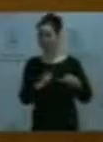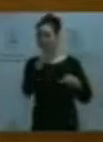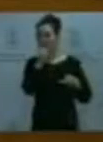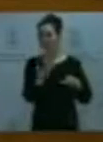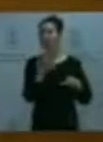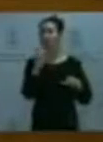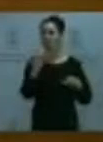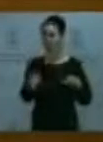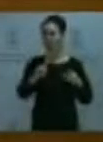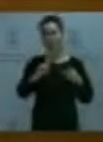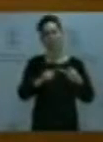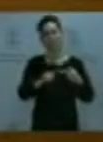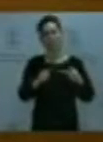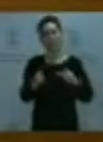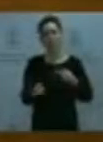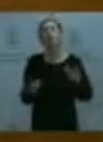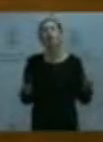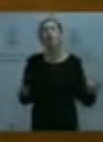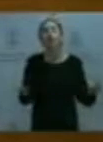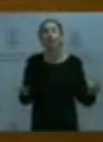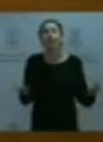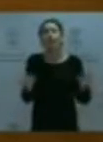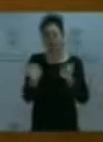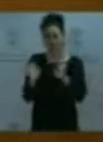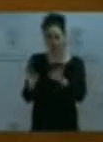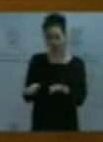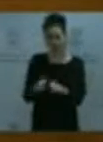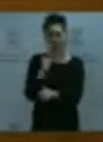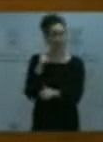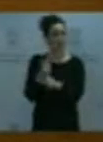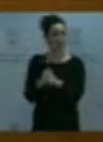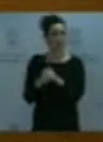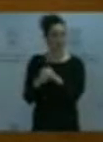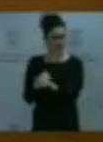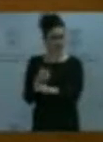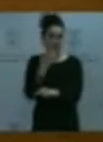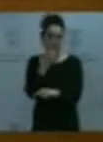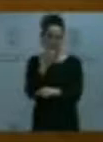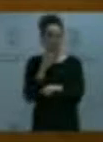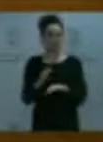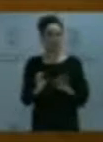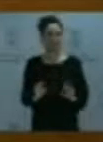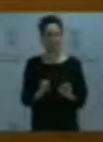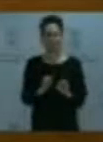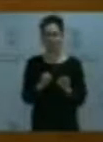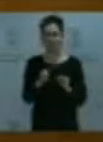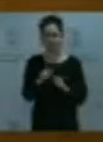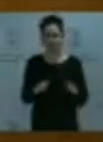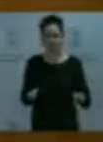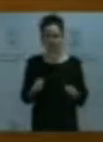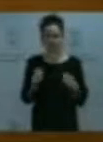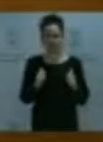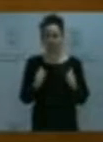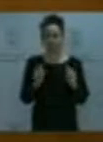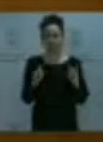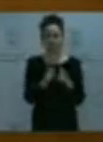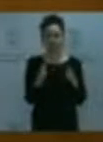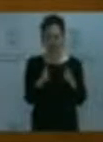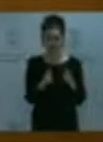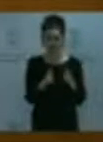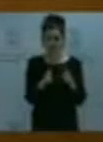que yo la pondría de ejemplo, con una amplísima despoblación, pero de ejemplo liderando las políticas